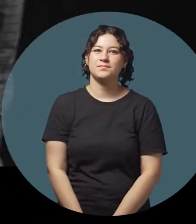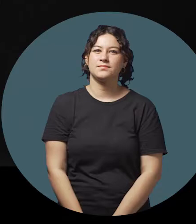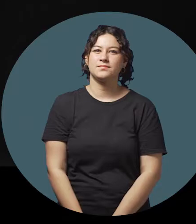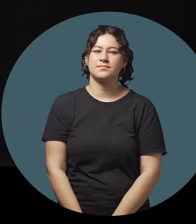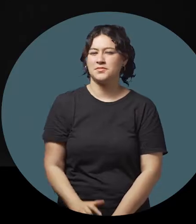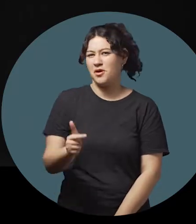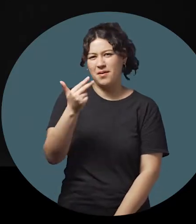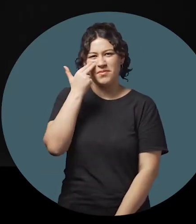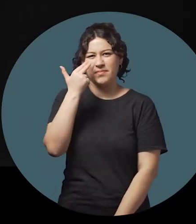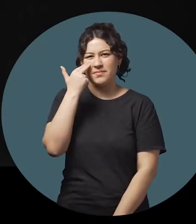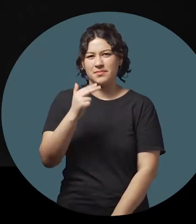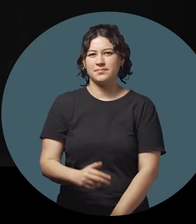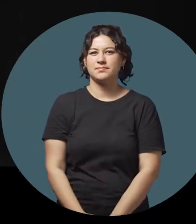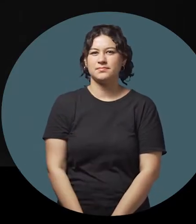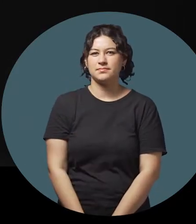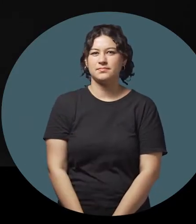No pasa nada.